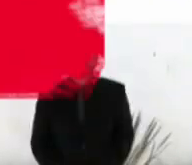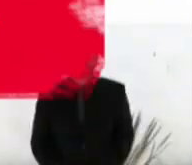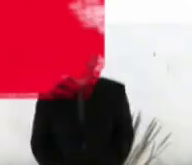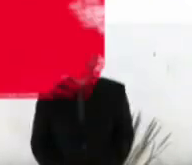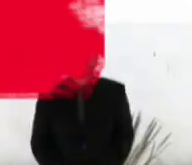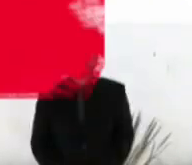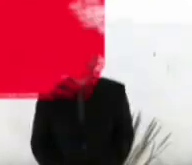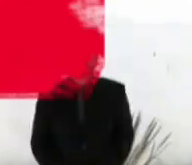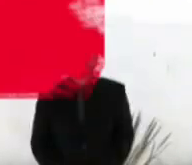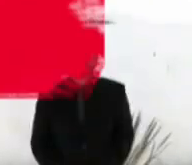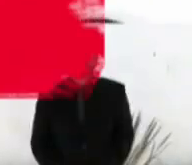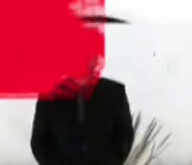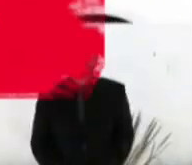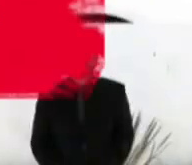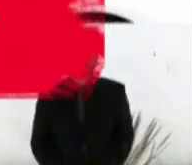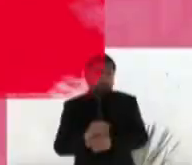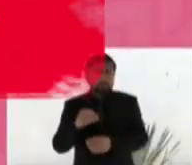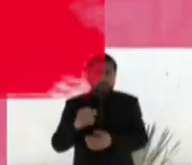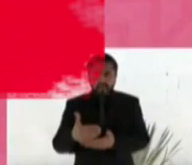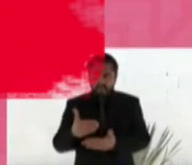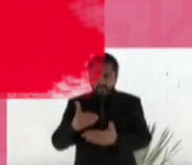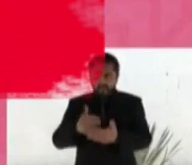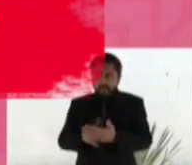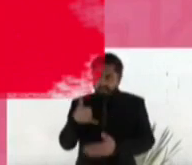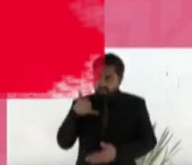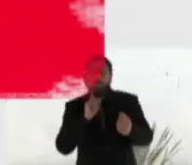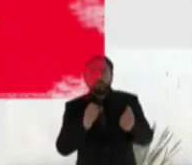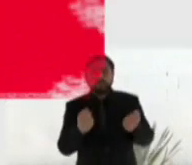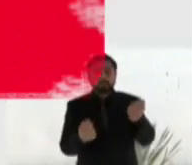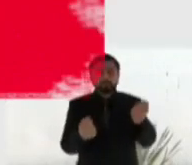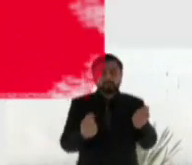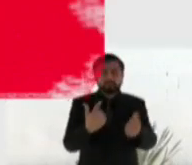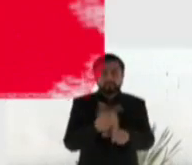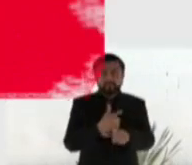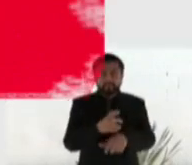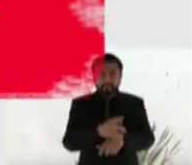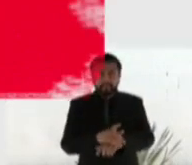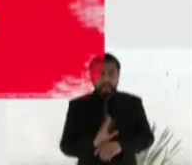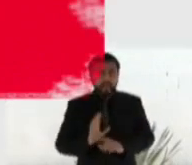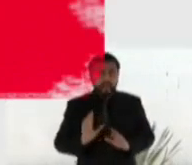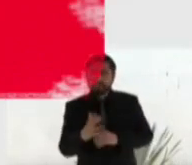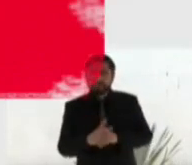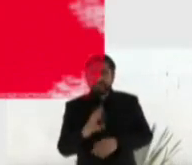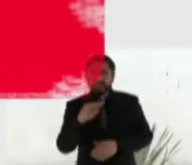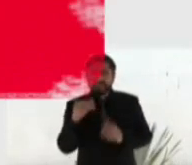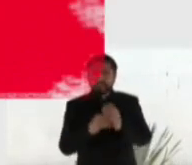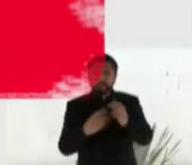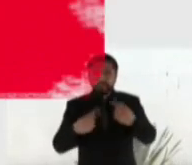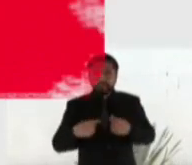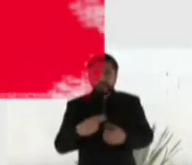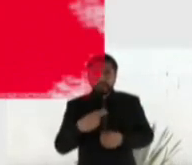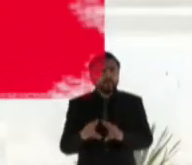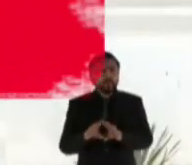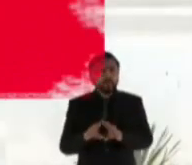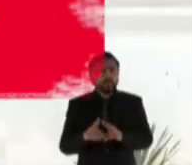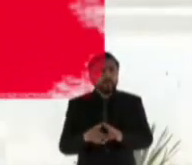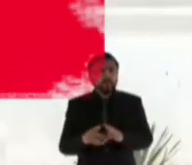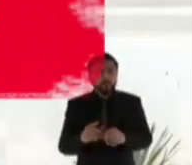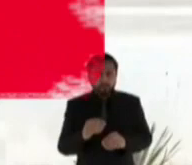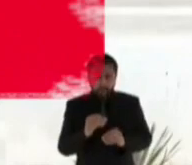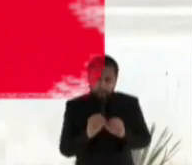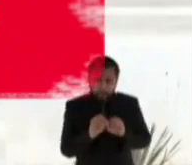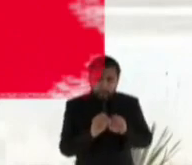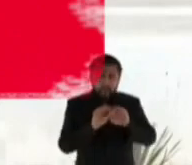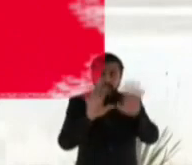Claudia Sheinbaum, presentó la aplicación MiTaxi. Dijo que la app es segura y gratuita. Afirmó que es mejor que las aplicaciones de transportes privados debido a que